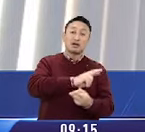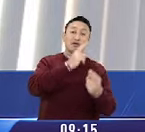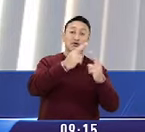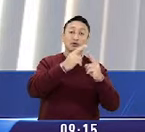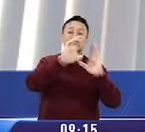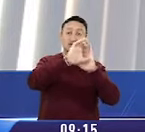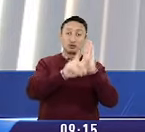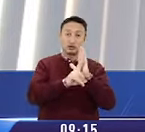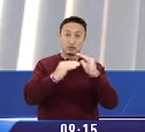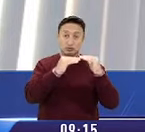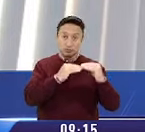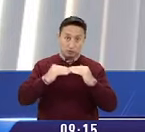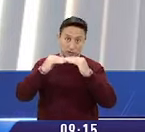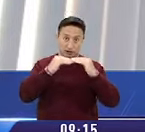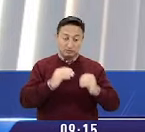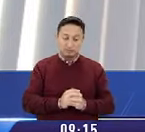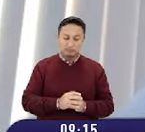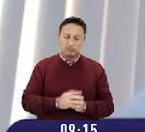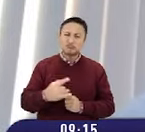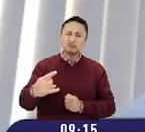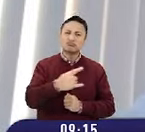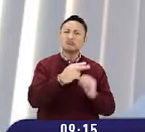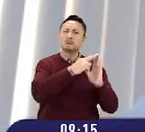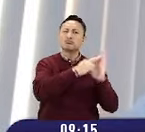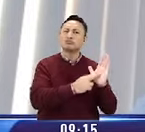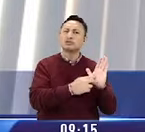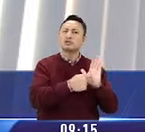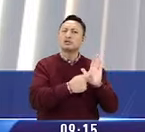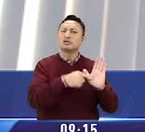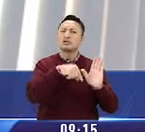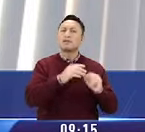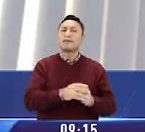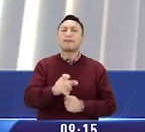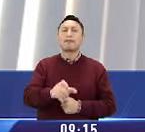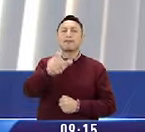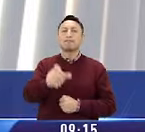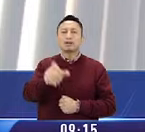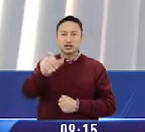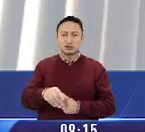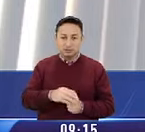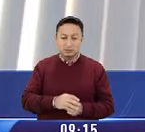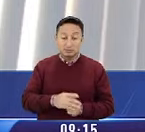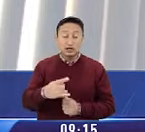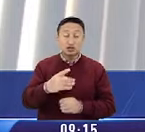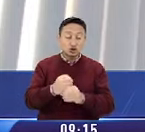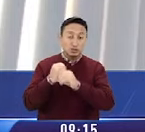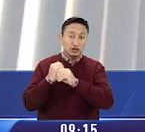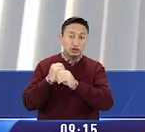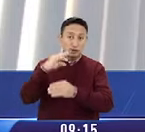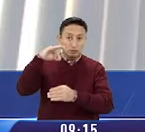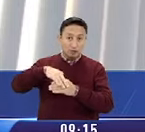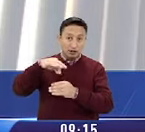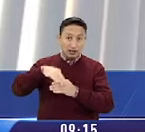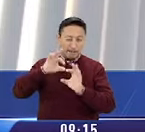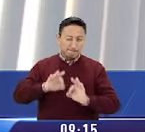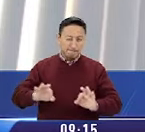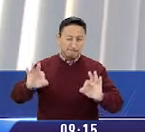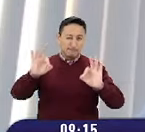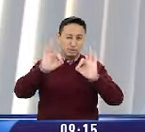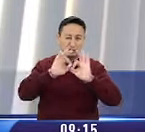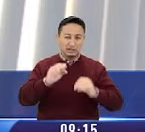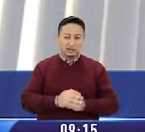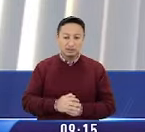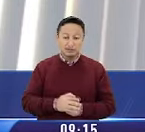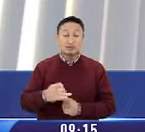Democracia. Este registro electoral pasivo está constituido por las personas que, teniendo obligación de votar, esto es muy importante, que teniendo obligación